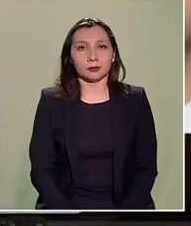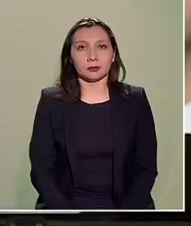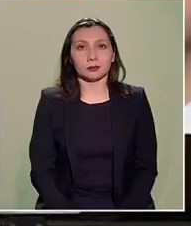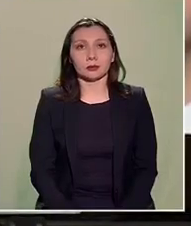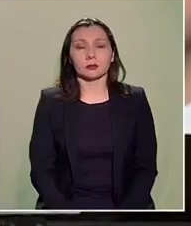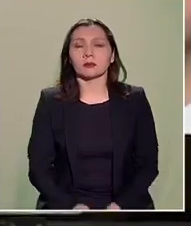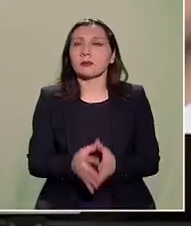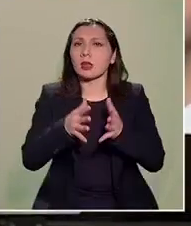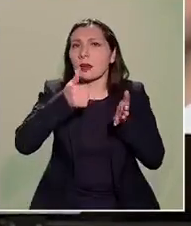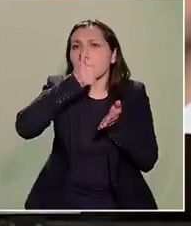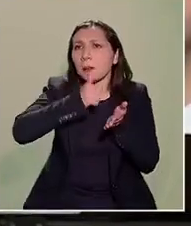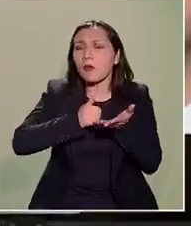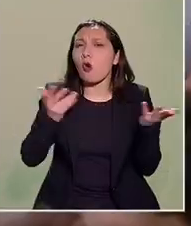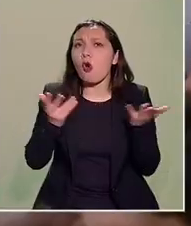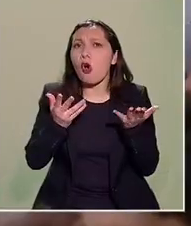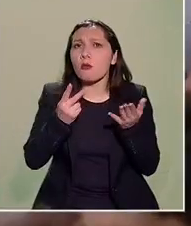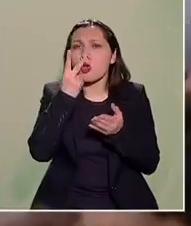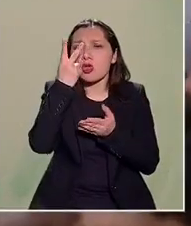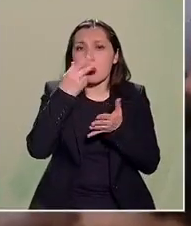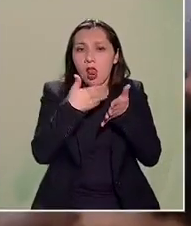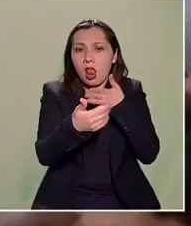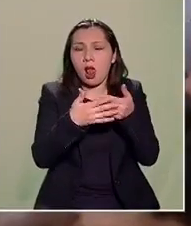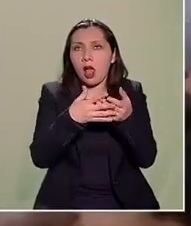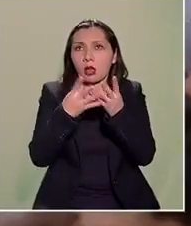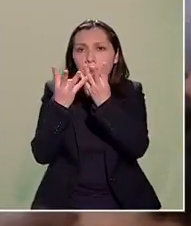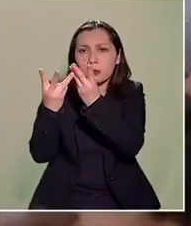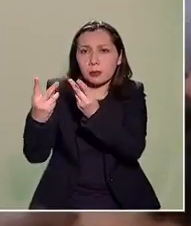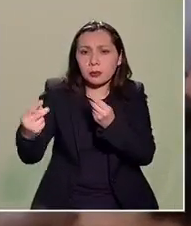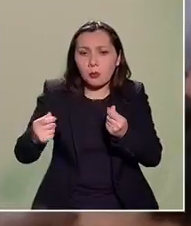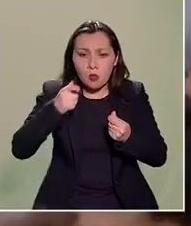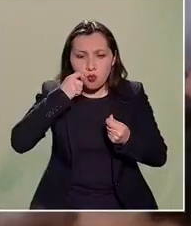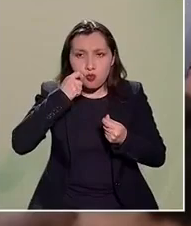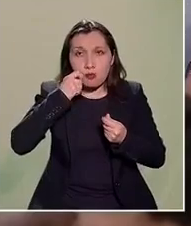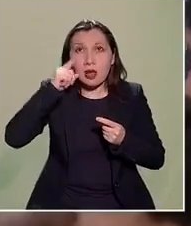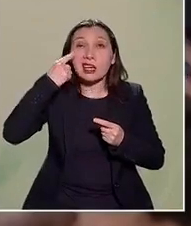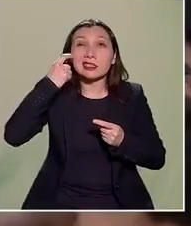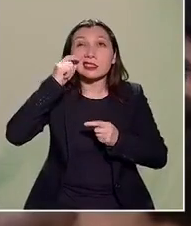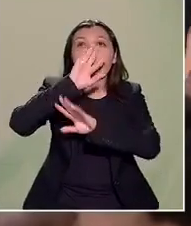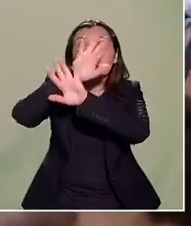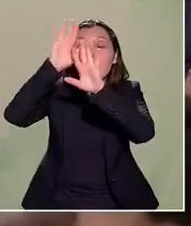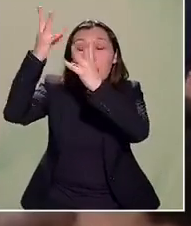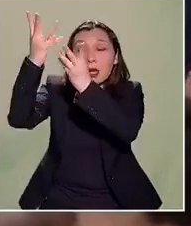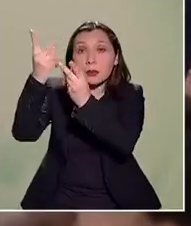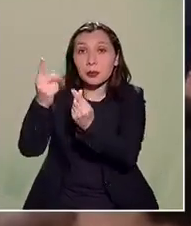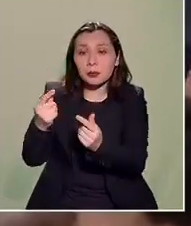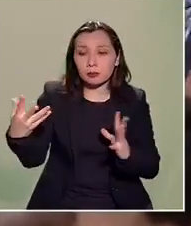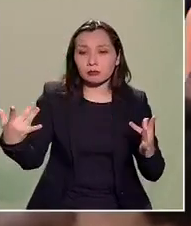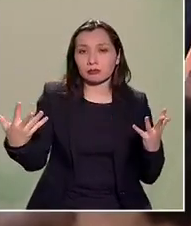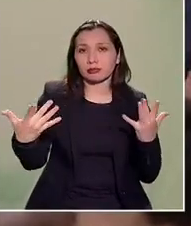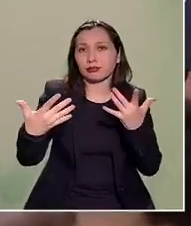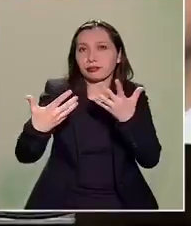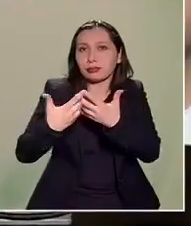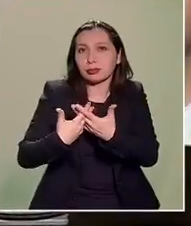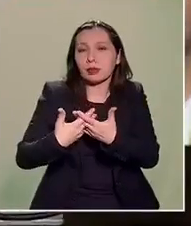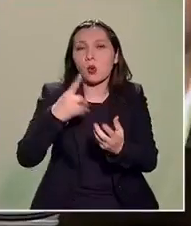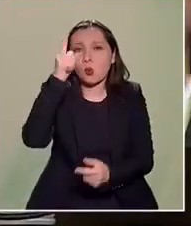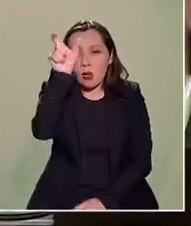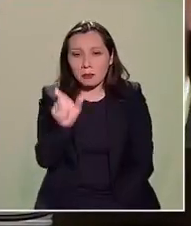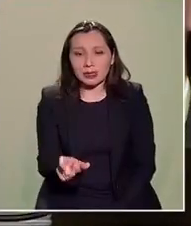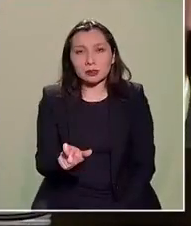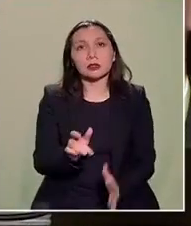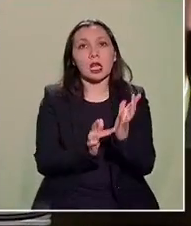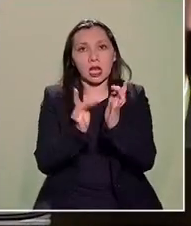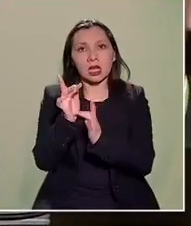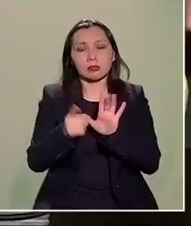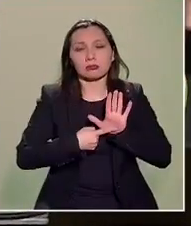el gran misterio de cómo don naturaleza la naturaleza humana y la divina se funden en una persona donde